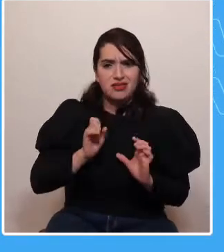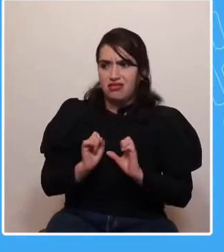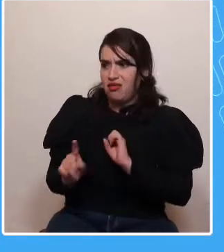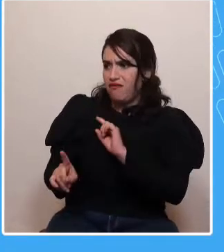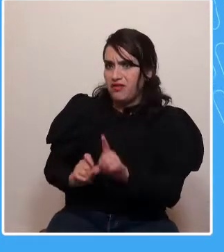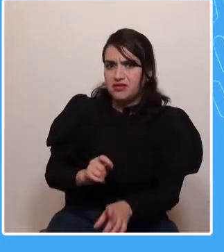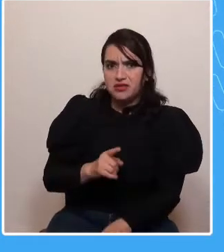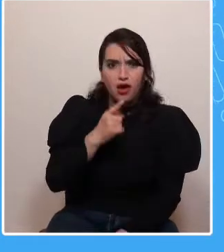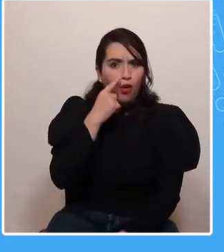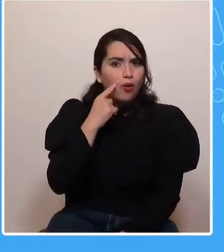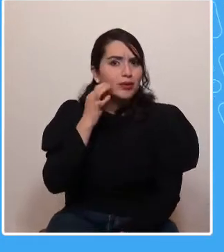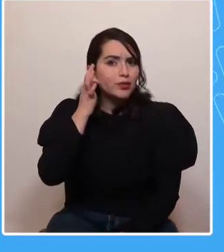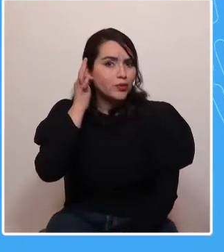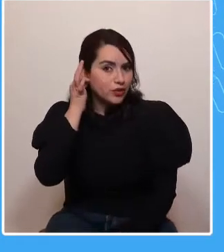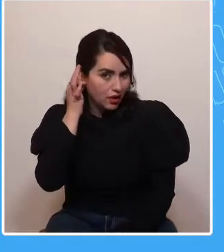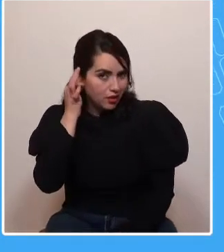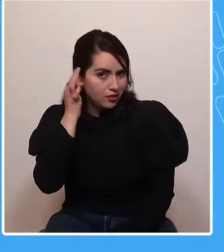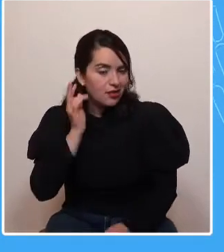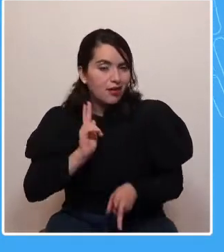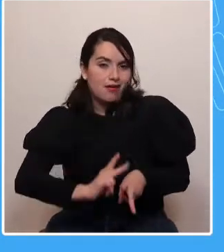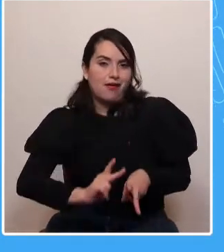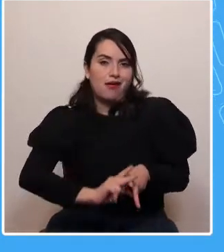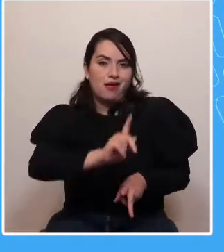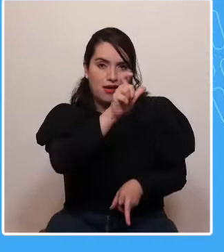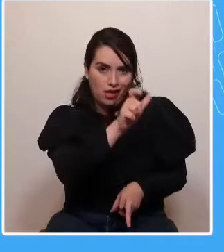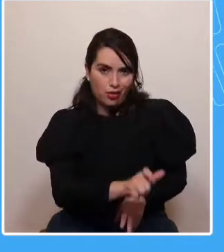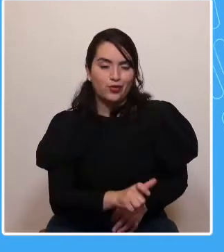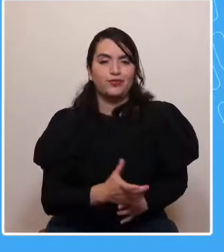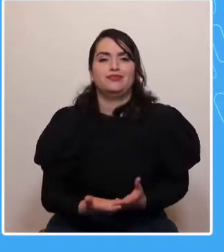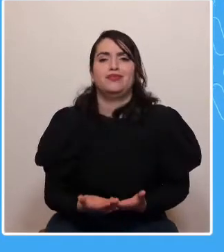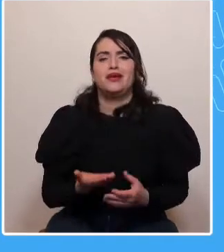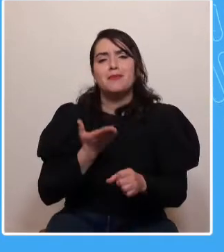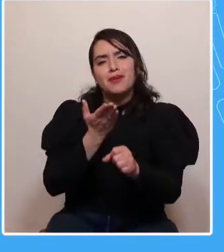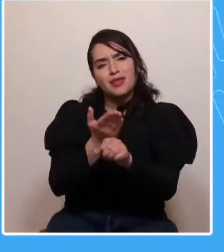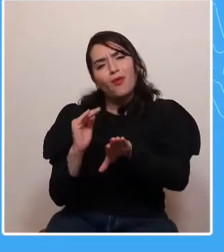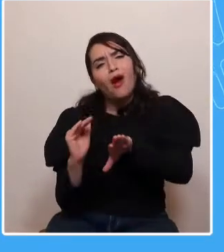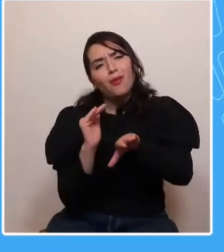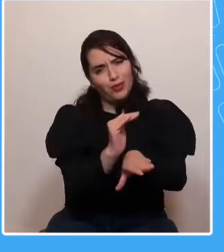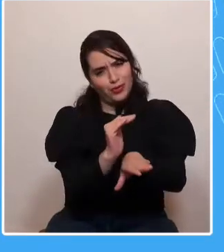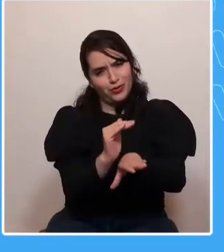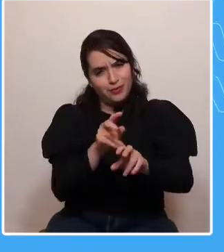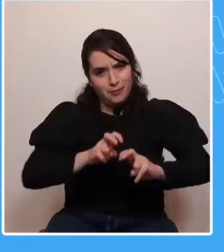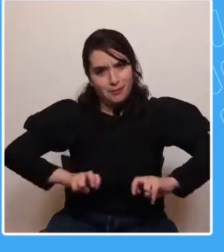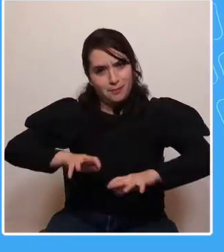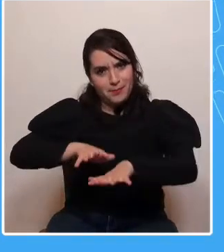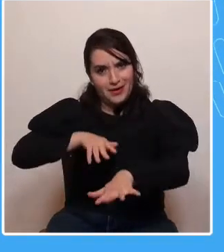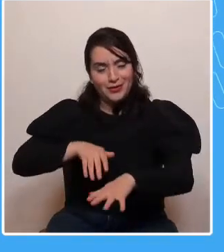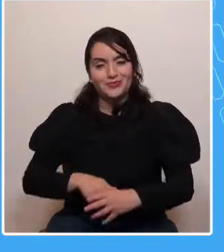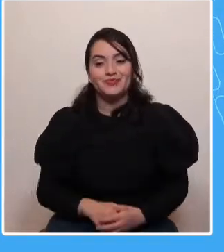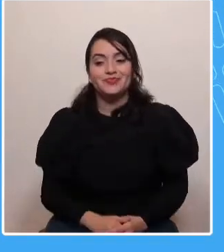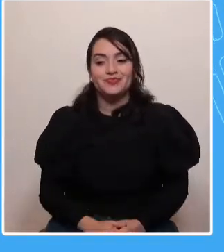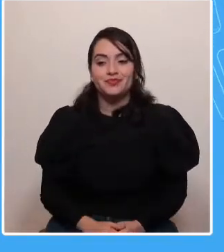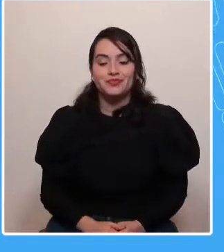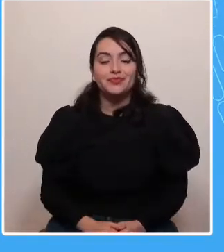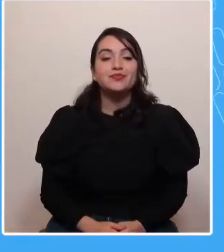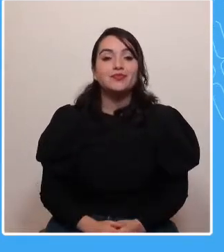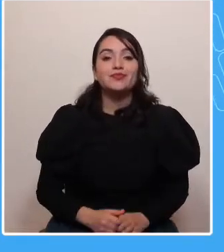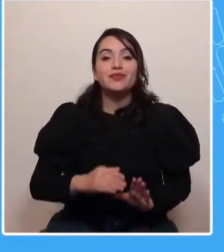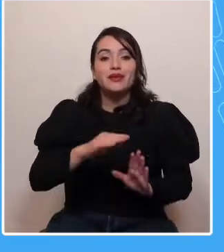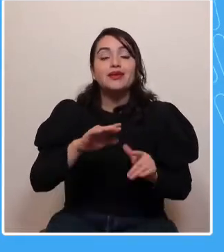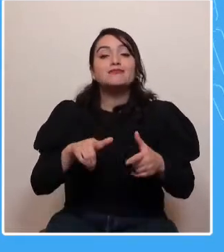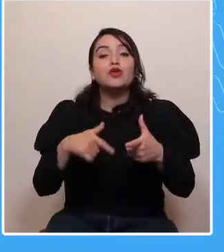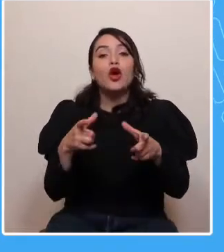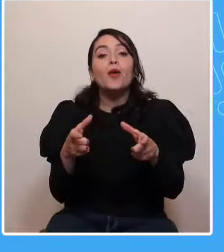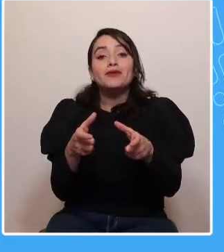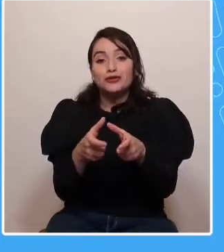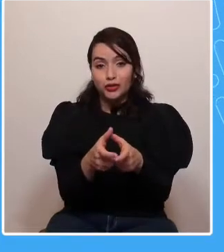las creadoras. Solicitamos su apoyo aquí en el Pleno. A renglón seguido, como comisión y